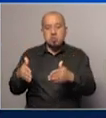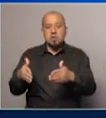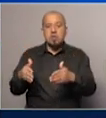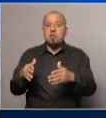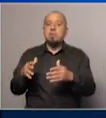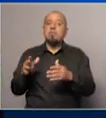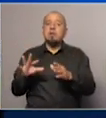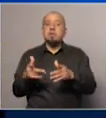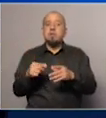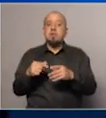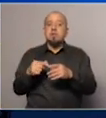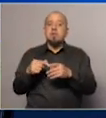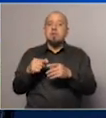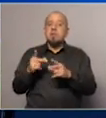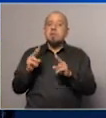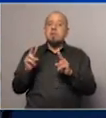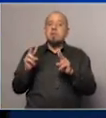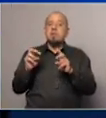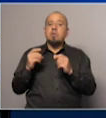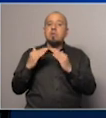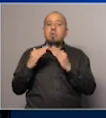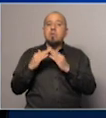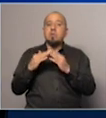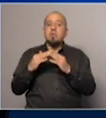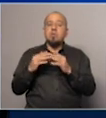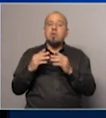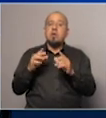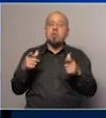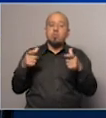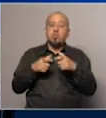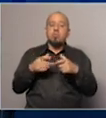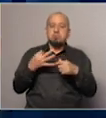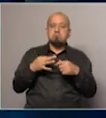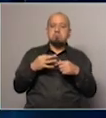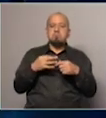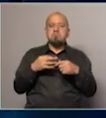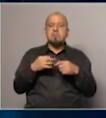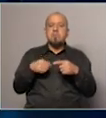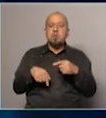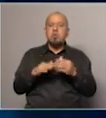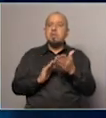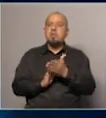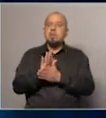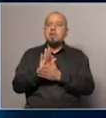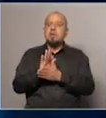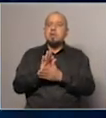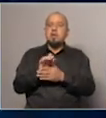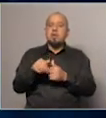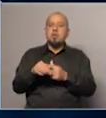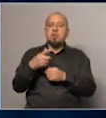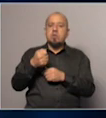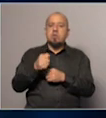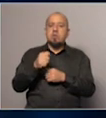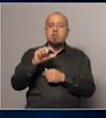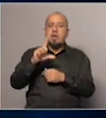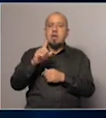llamémosle de vivienda de arrastre tuvimos una buena reunión justamente hoy en la mañana con albornoz